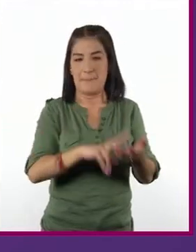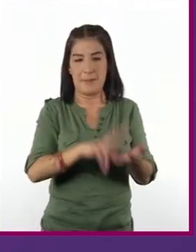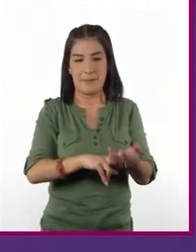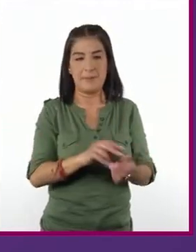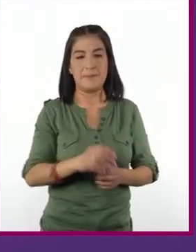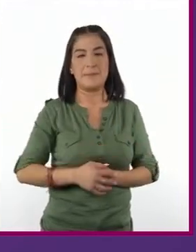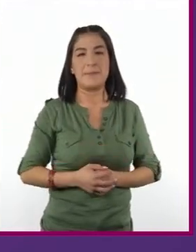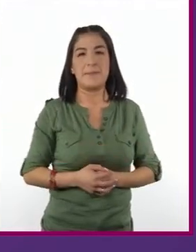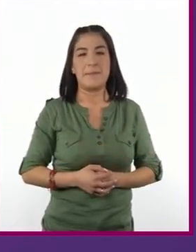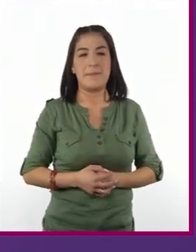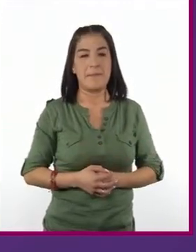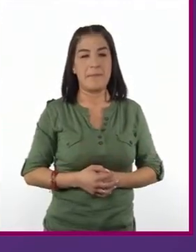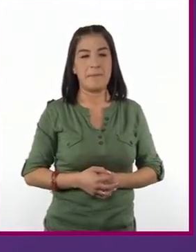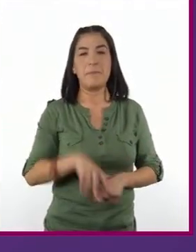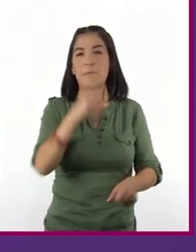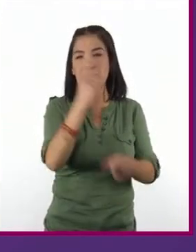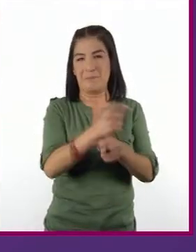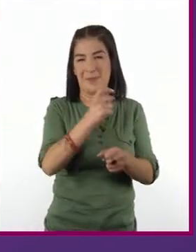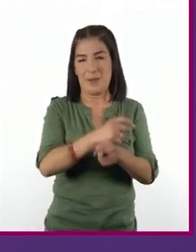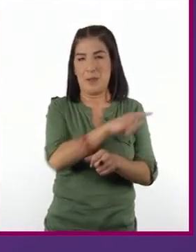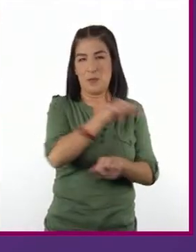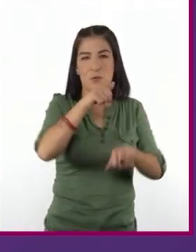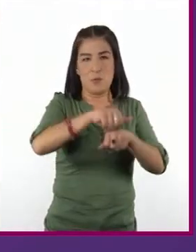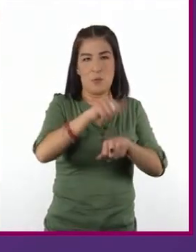X. Empecemos con el número 2.